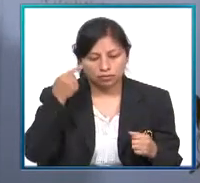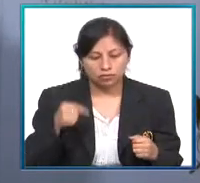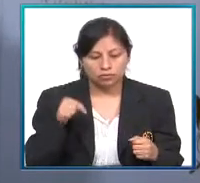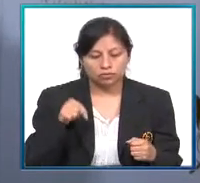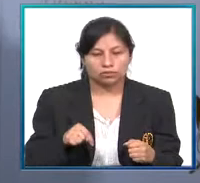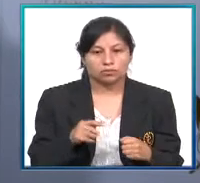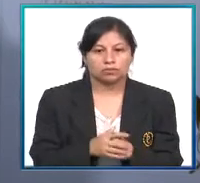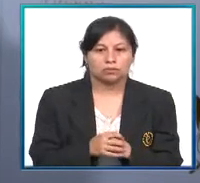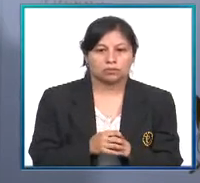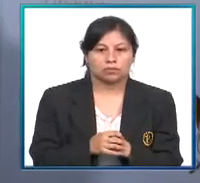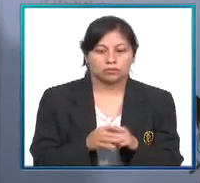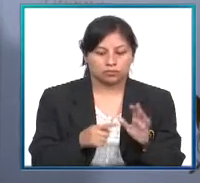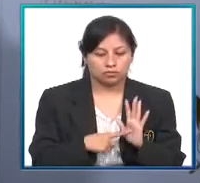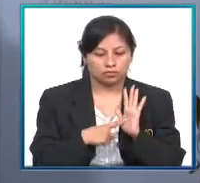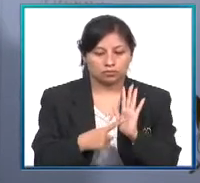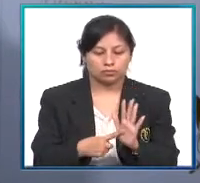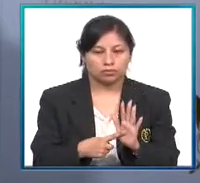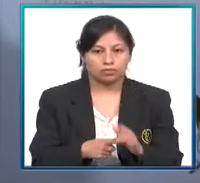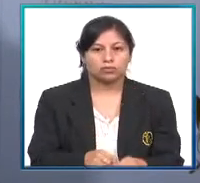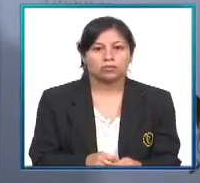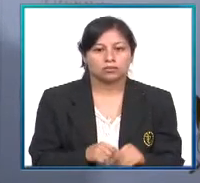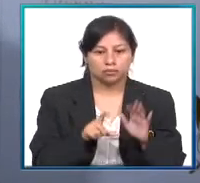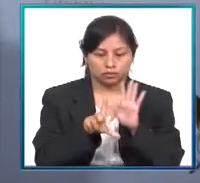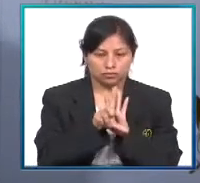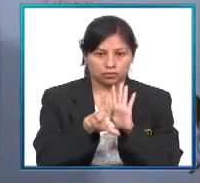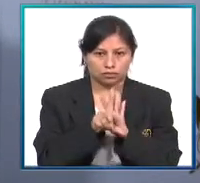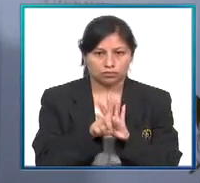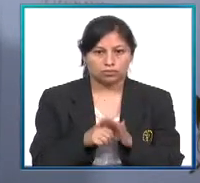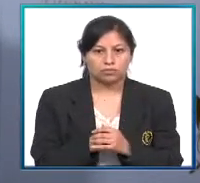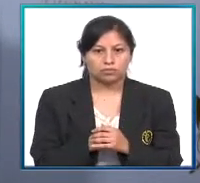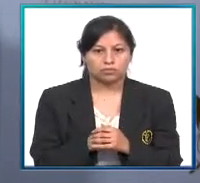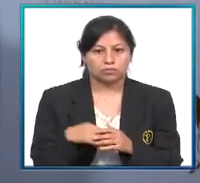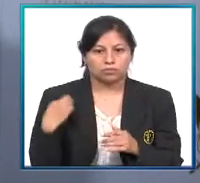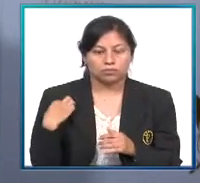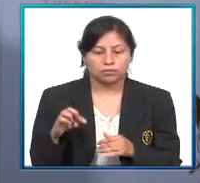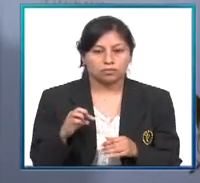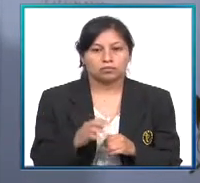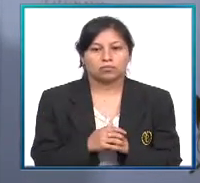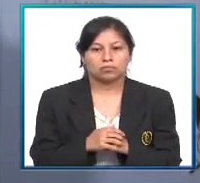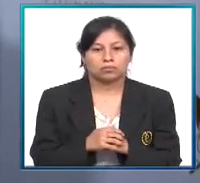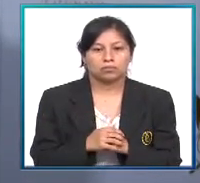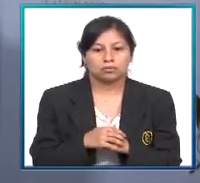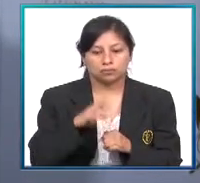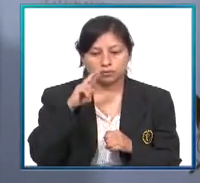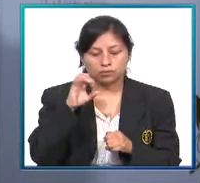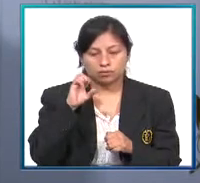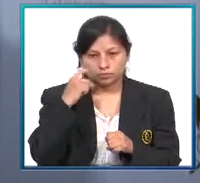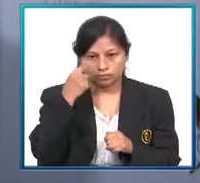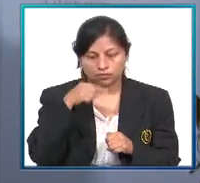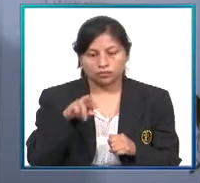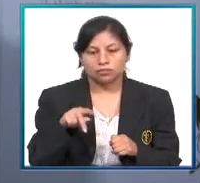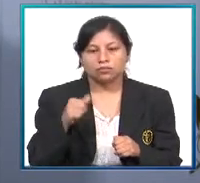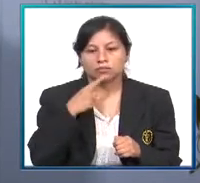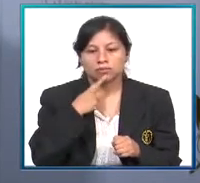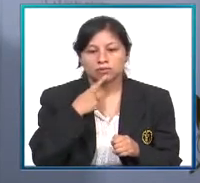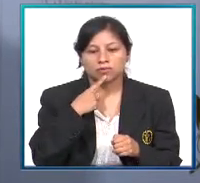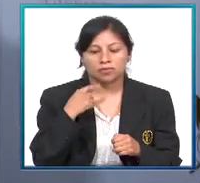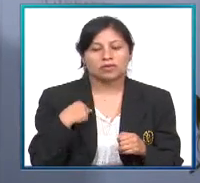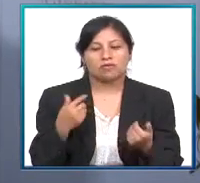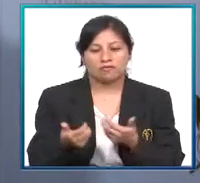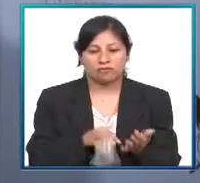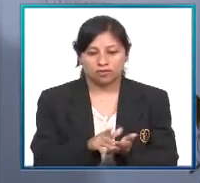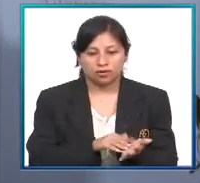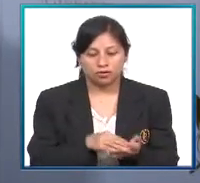estoy presentando una iniciativa de ley para que el RENAP, Finanzas y